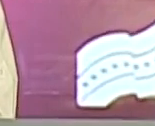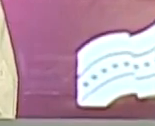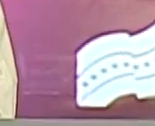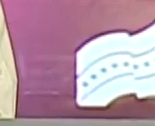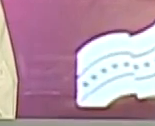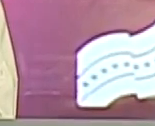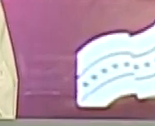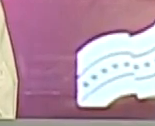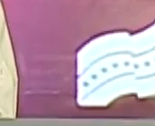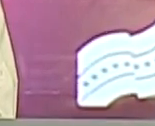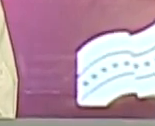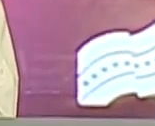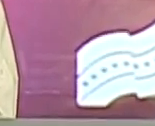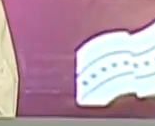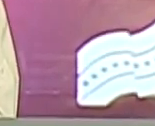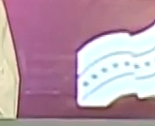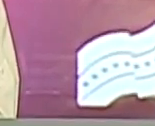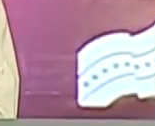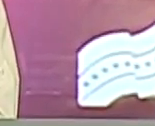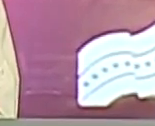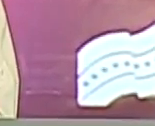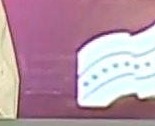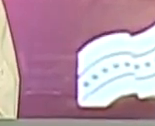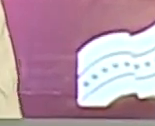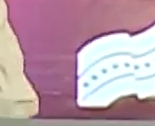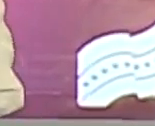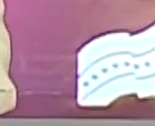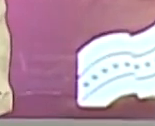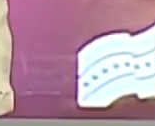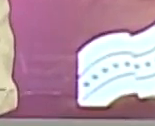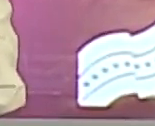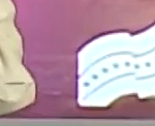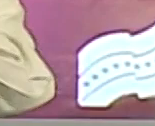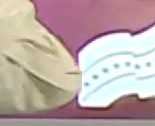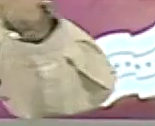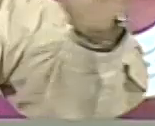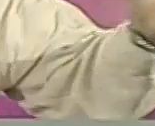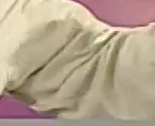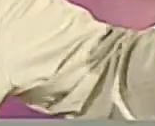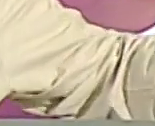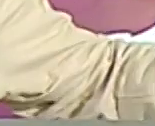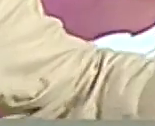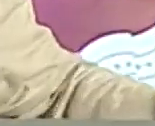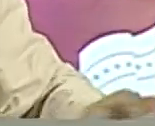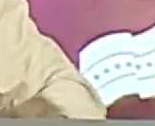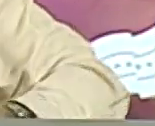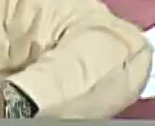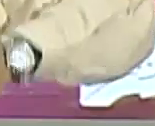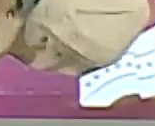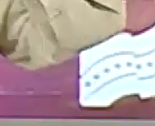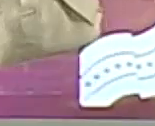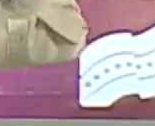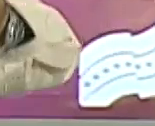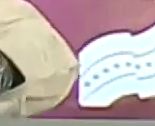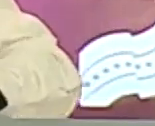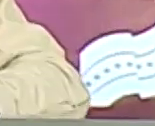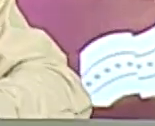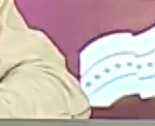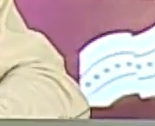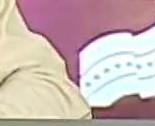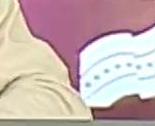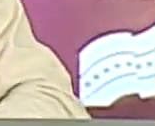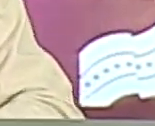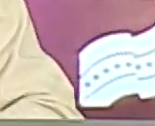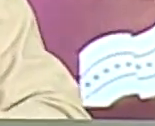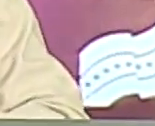la descomposición total, hasta en su vida personal, de estas mafias. La descomposición total, la prostitución de su